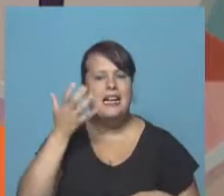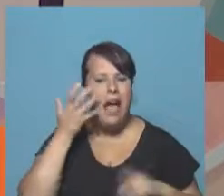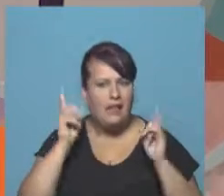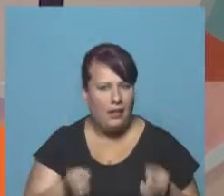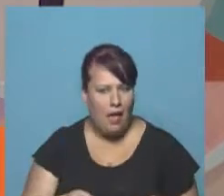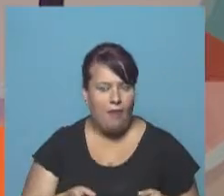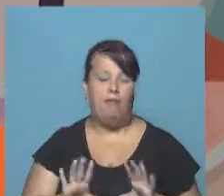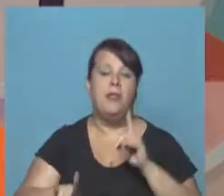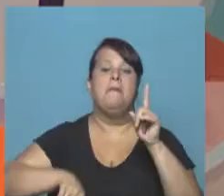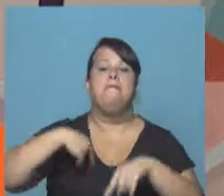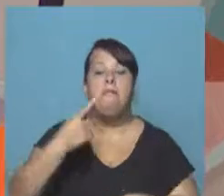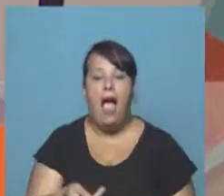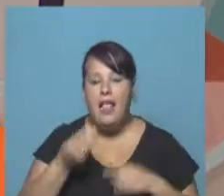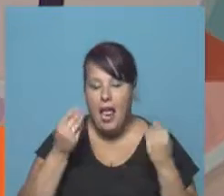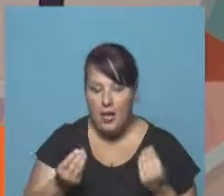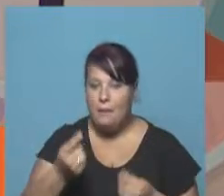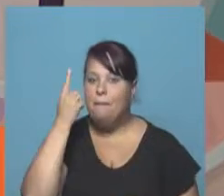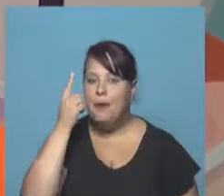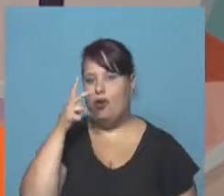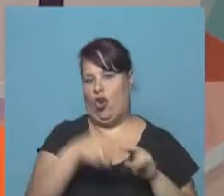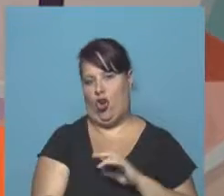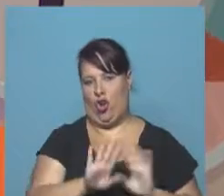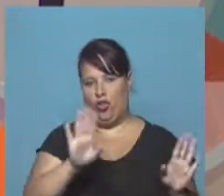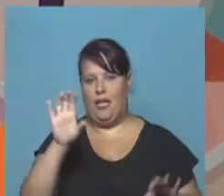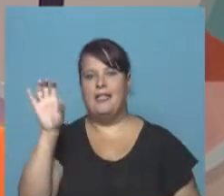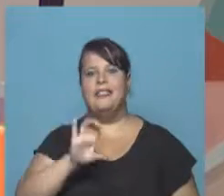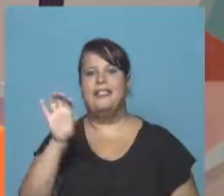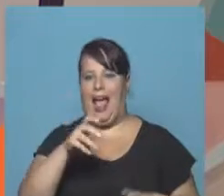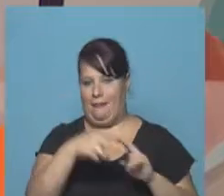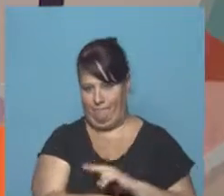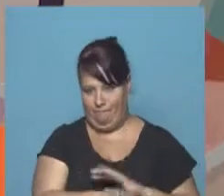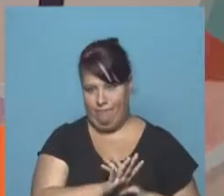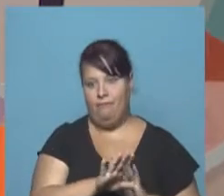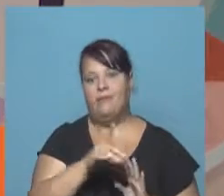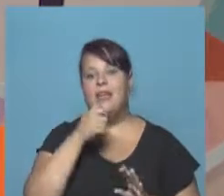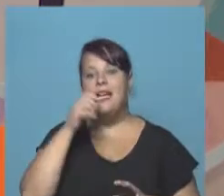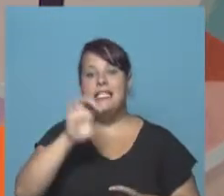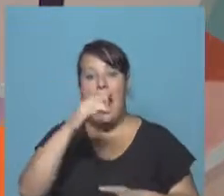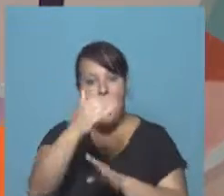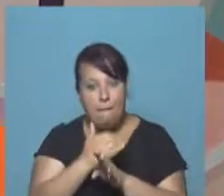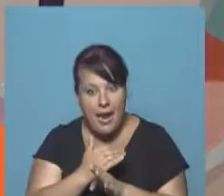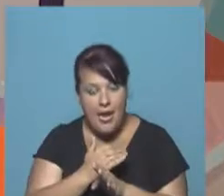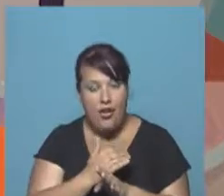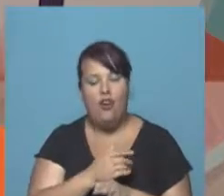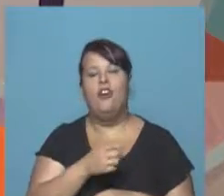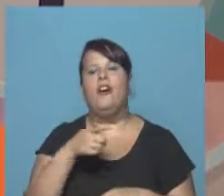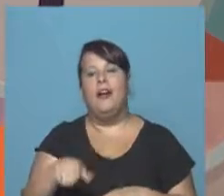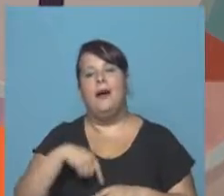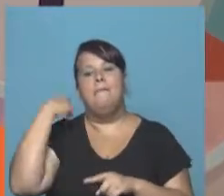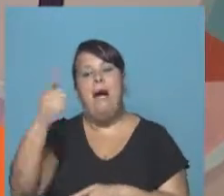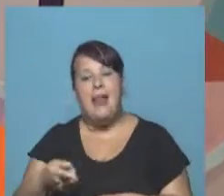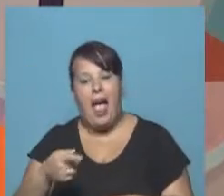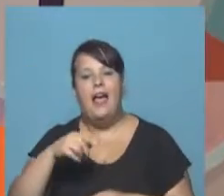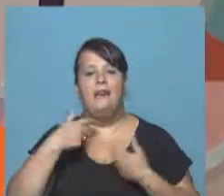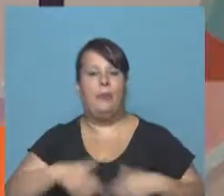entonces al otro día lo que tenemos que hacer primero es cortar un poquito el circuito de la sal va al bajar la cantidad de sal que consumimos al otro día